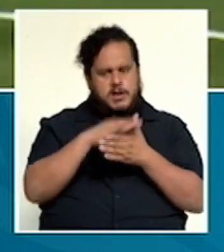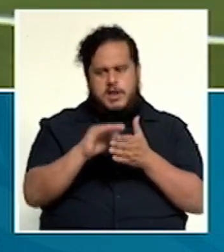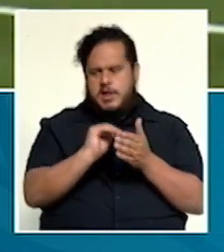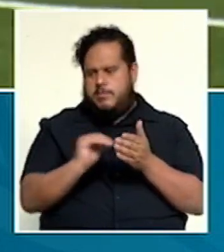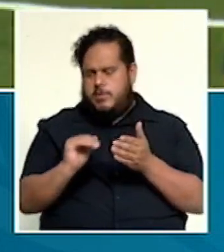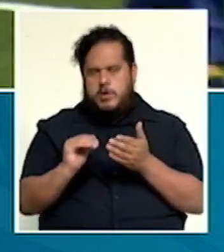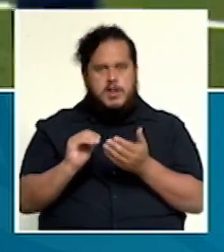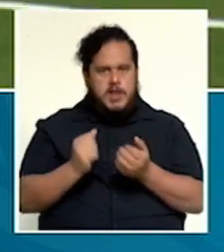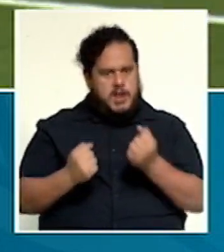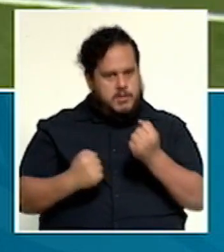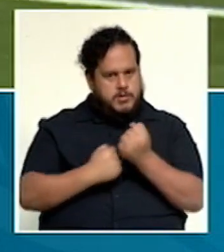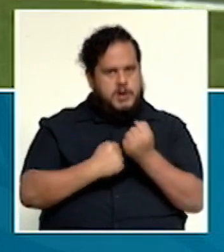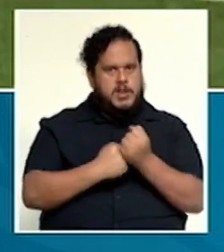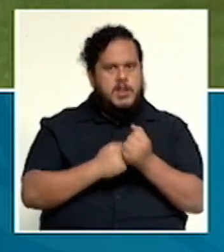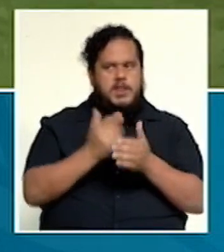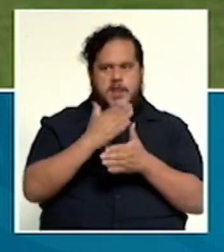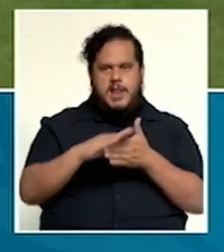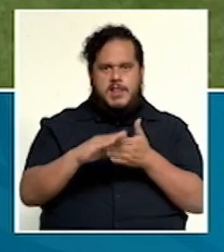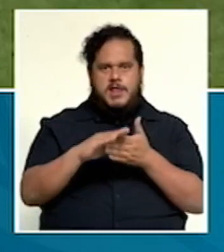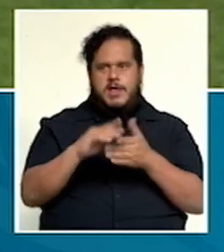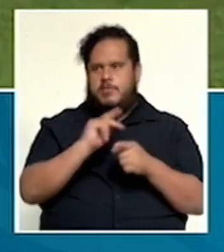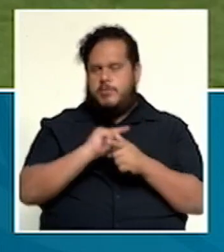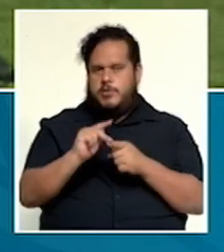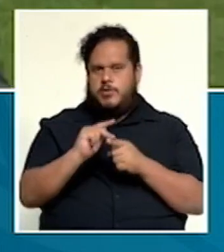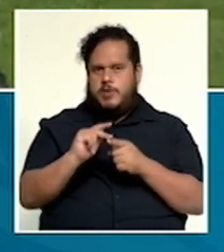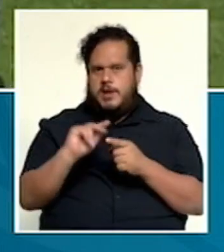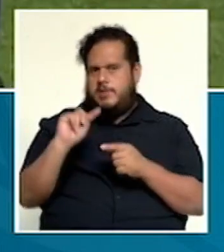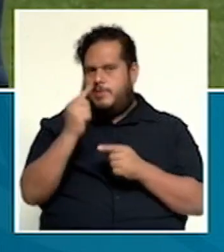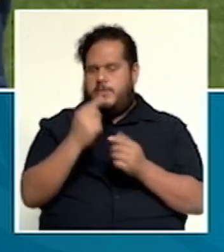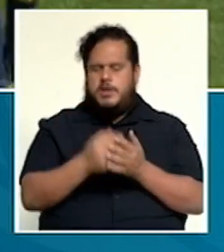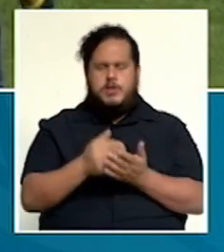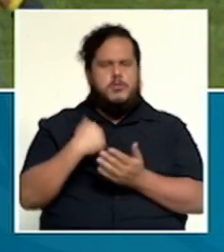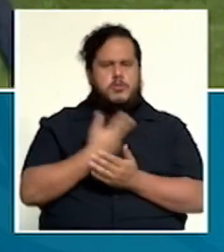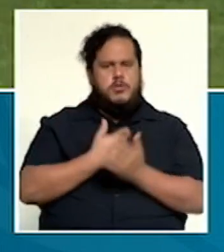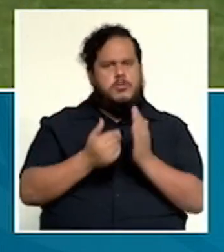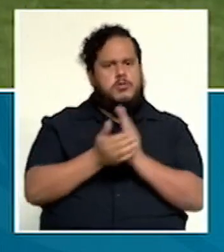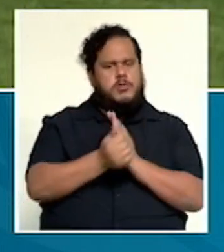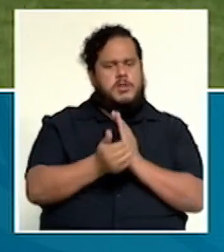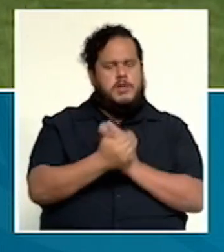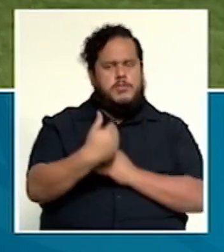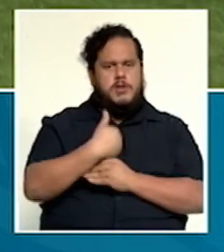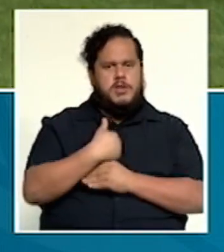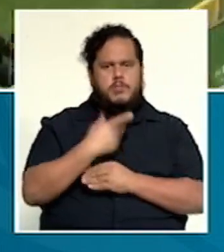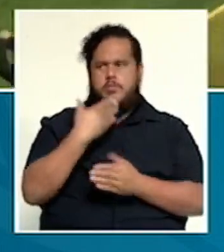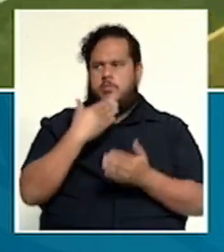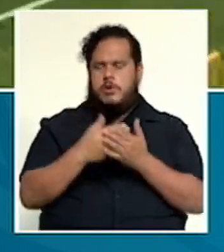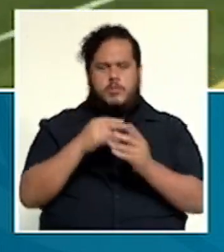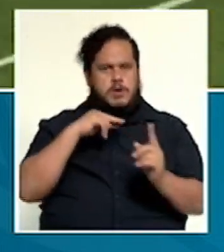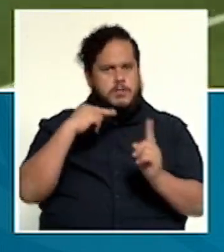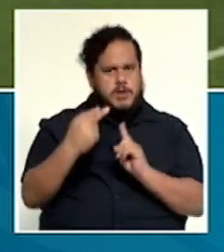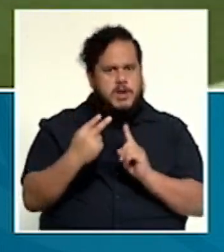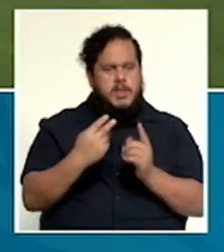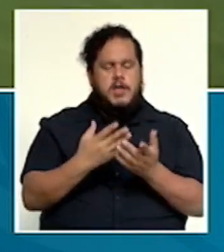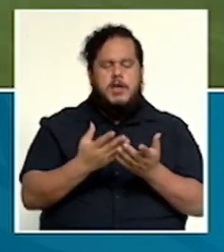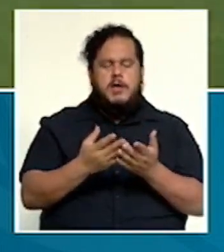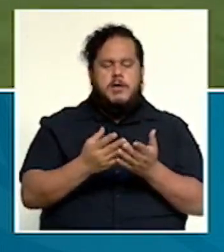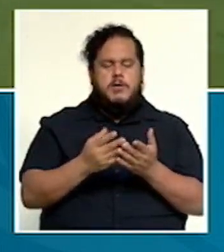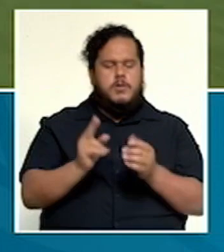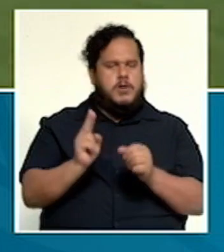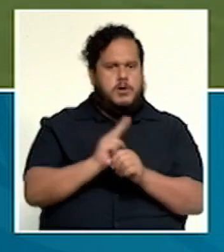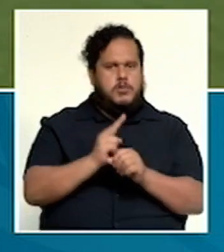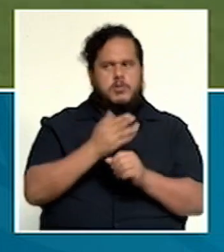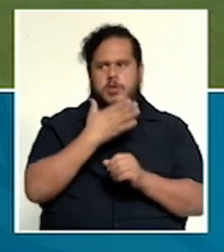ligas profesionales del mundo. Yo creo que nosotros, con el talento que tenemos, con una buena mirada, con la adaptación de